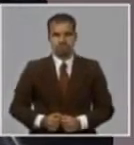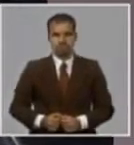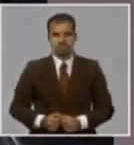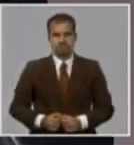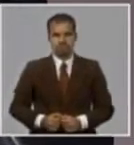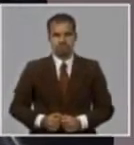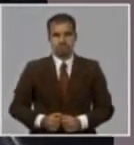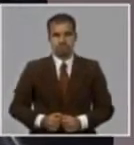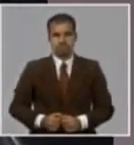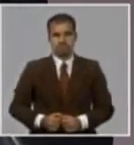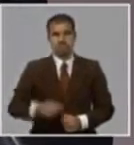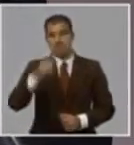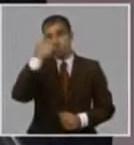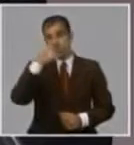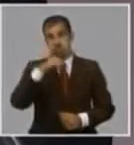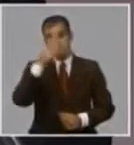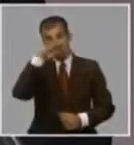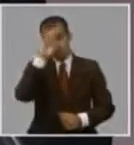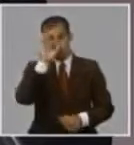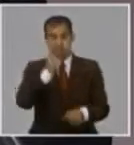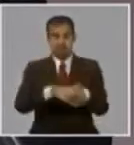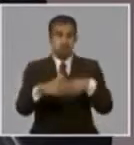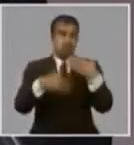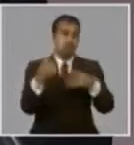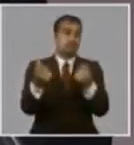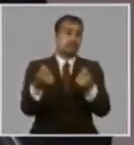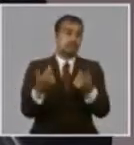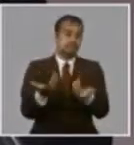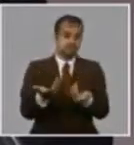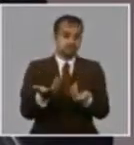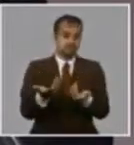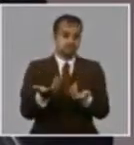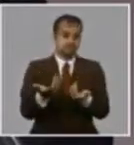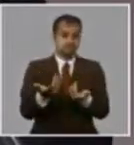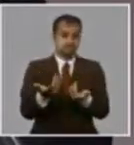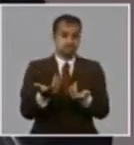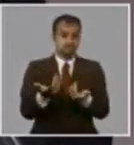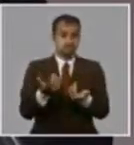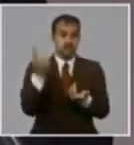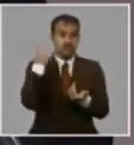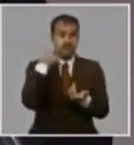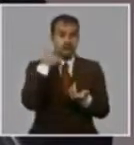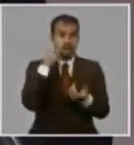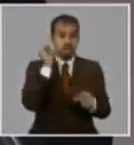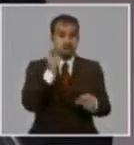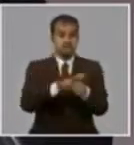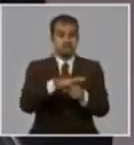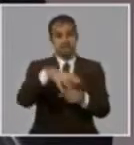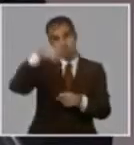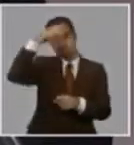económica que atravesó el país, que es hace una persecución los últimos años de la administración